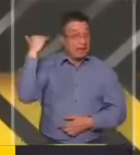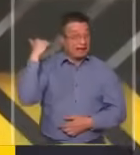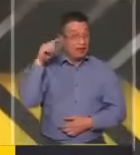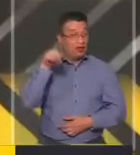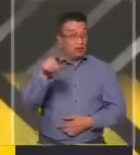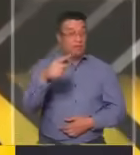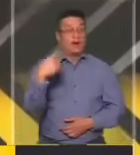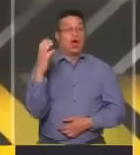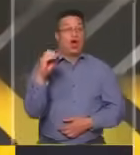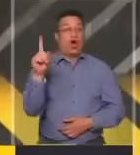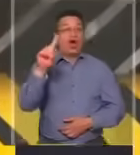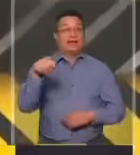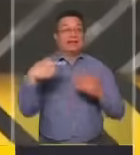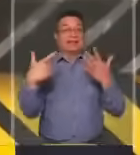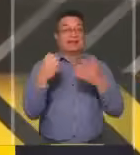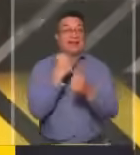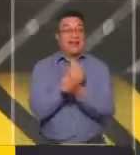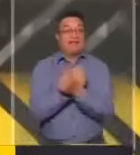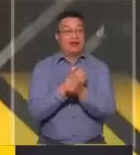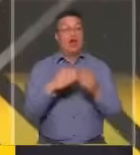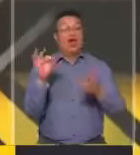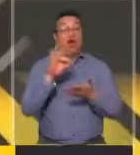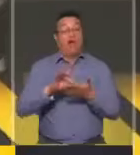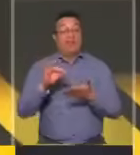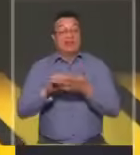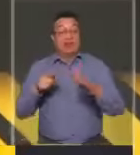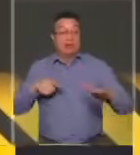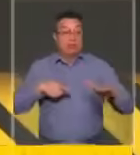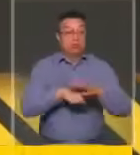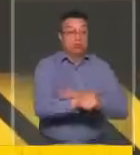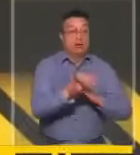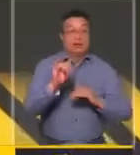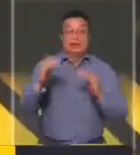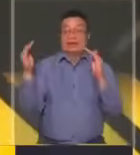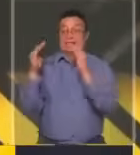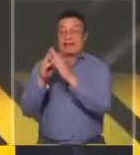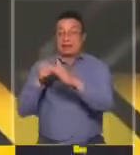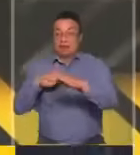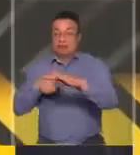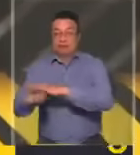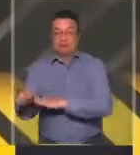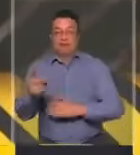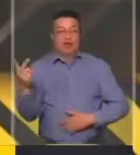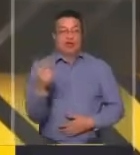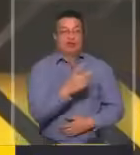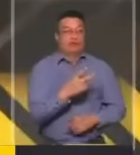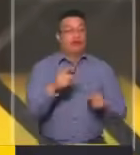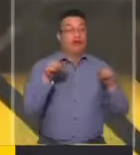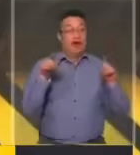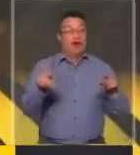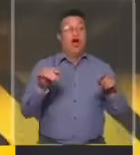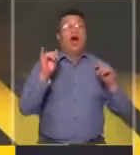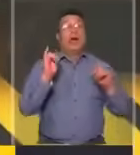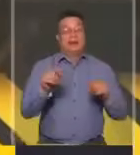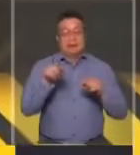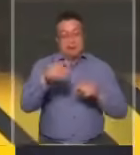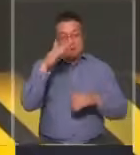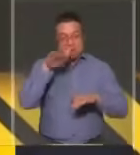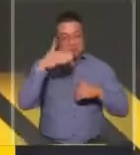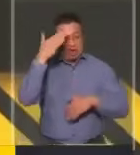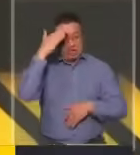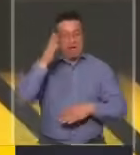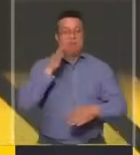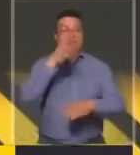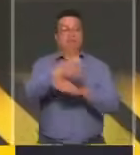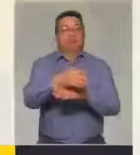personal del OS-7 de Carabineros allanó su oficina y su domicilio y ese mismo día presentó su renuncia en La Moneda.